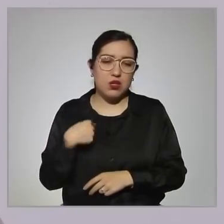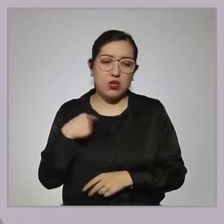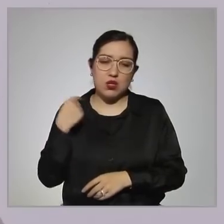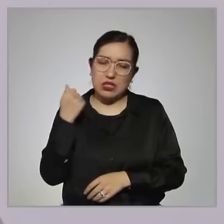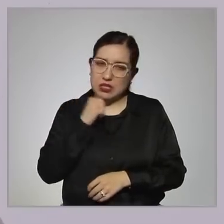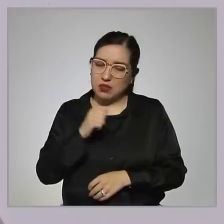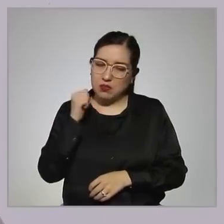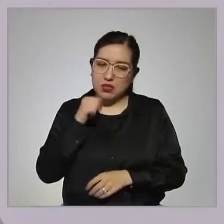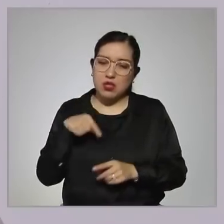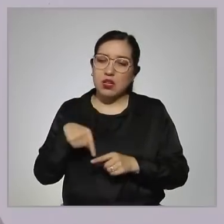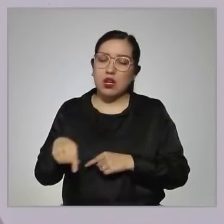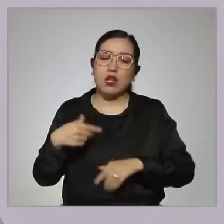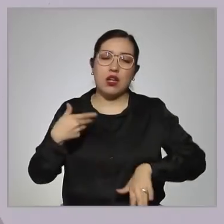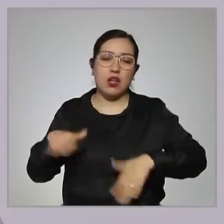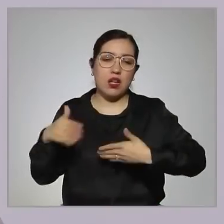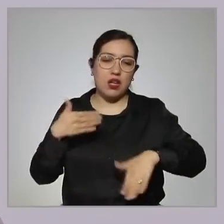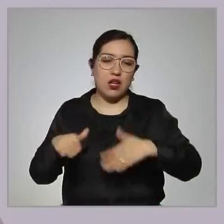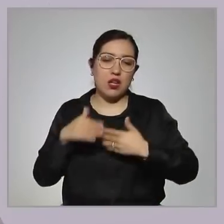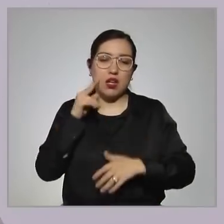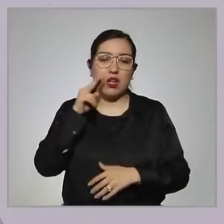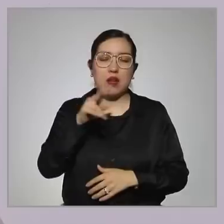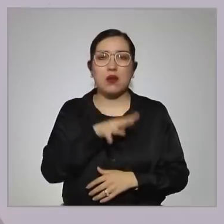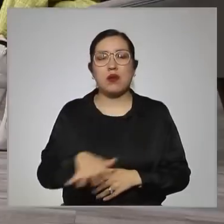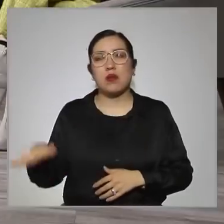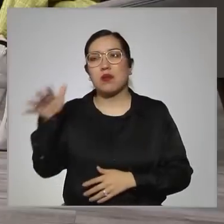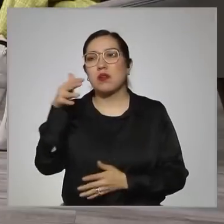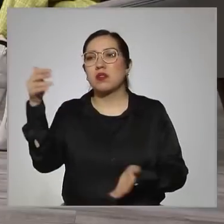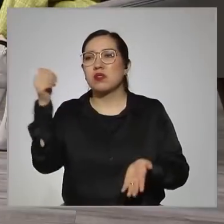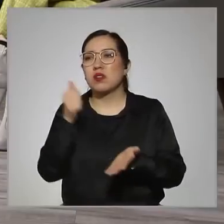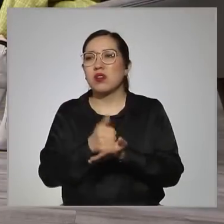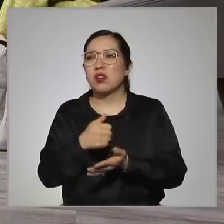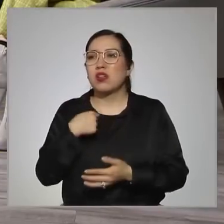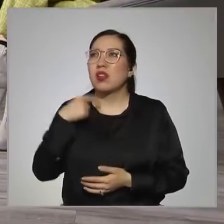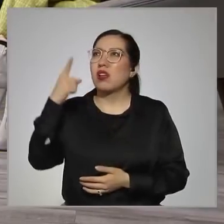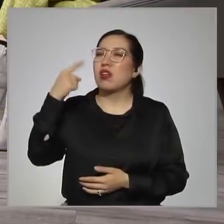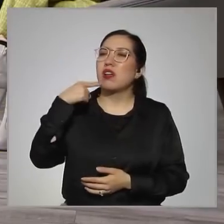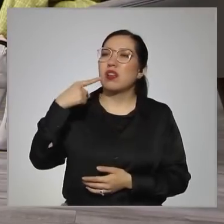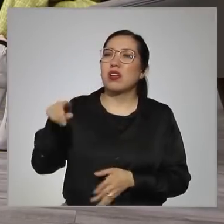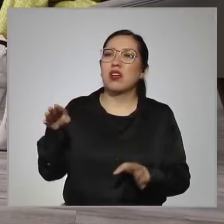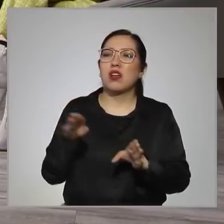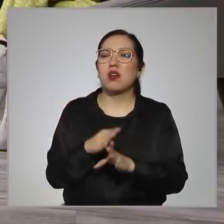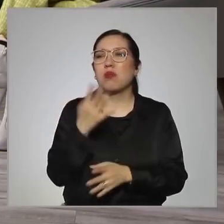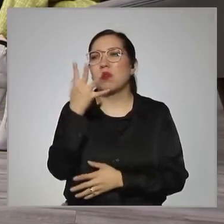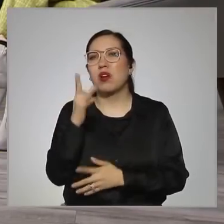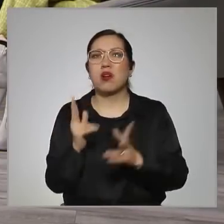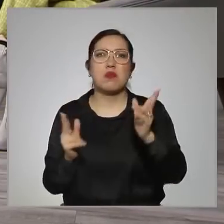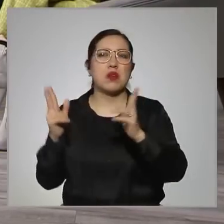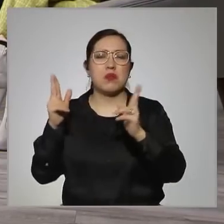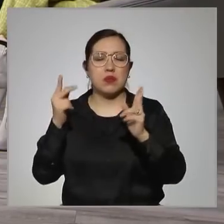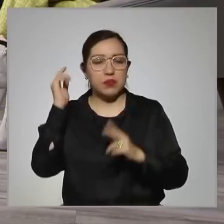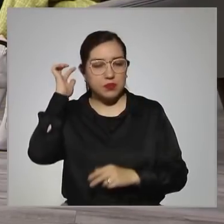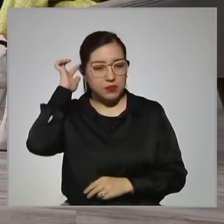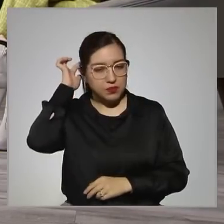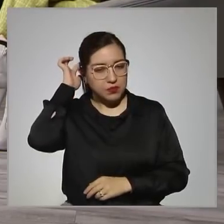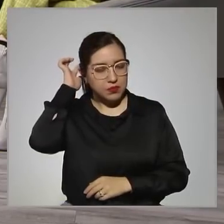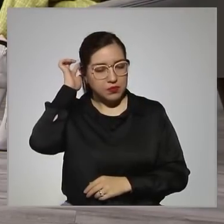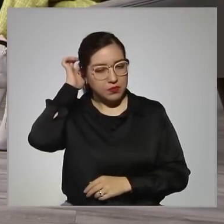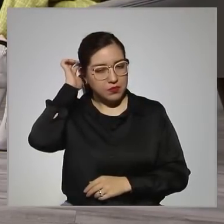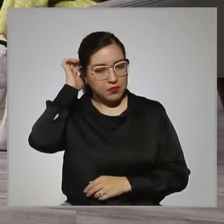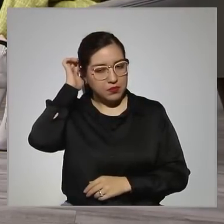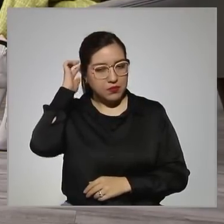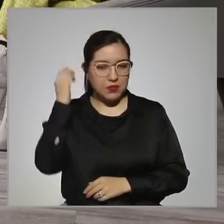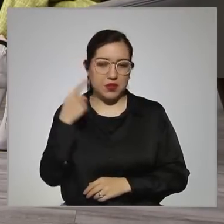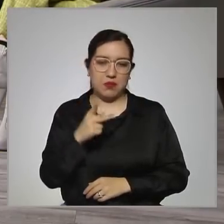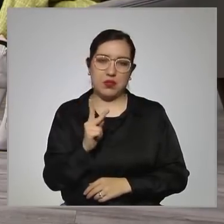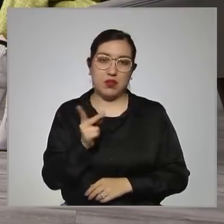caminando. Caminar, ves, haces ciudadanía, te quejas de que, ay, qué barbaridad, cortaron más de este árbol, no sé qué. Pero lo hago una vez cada 15 días